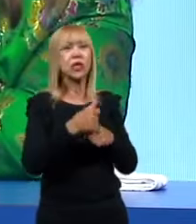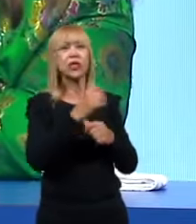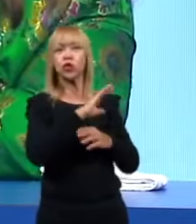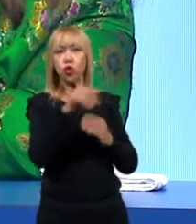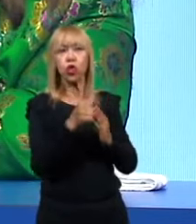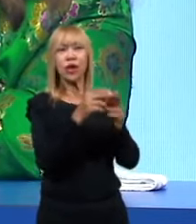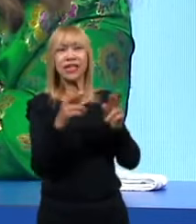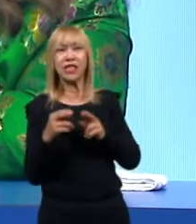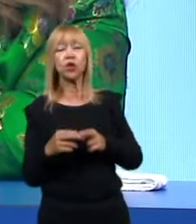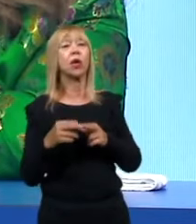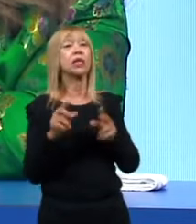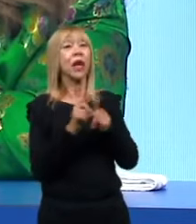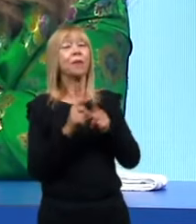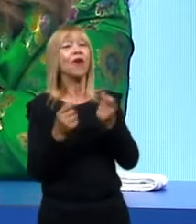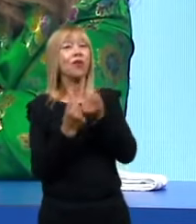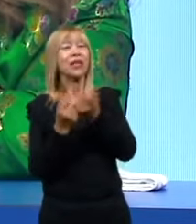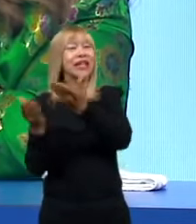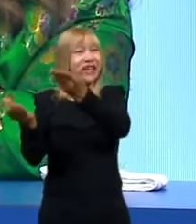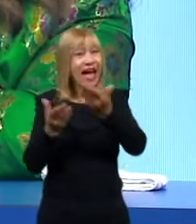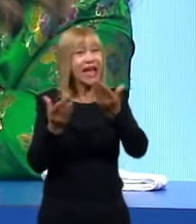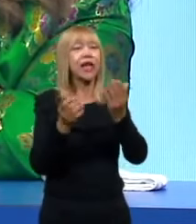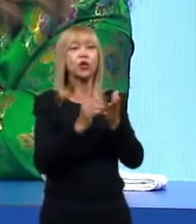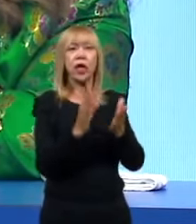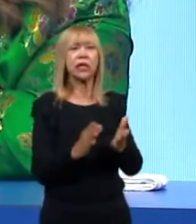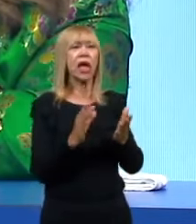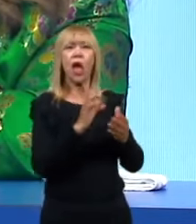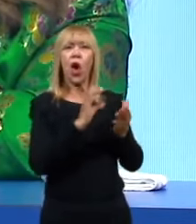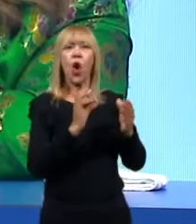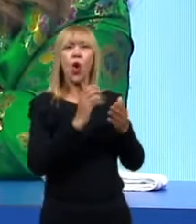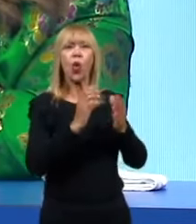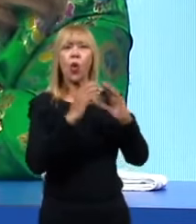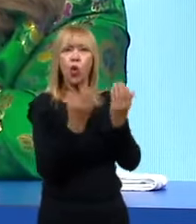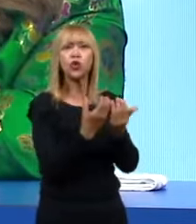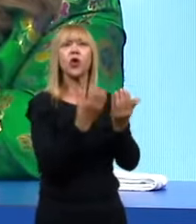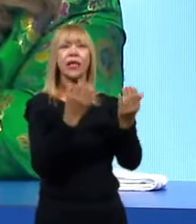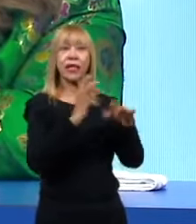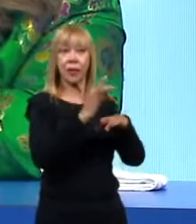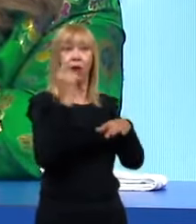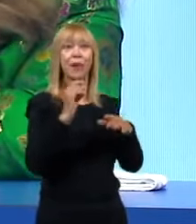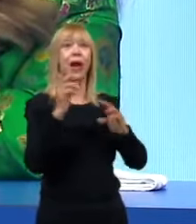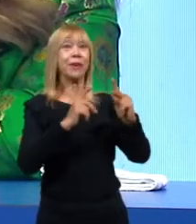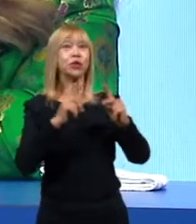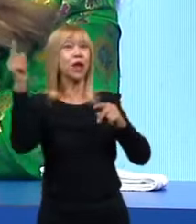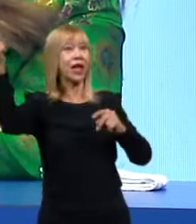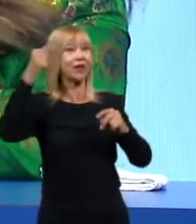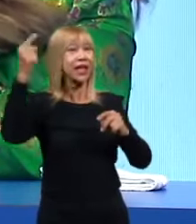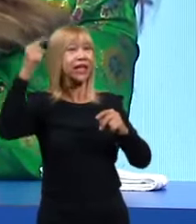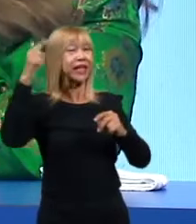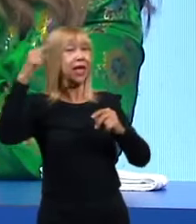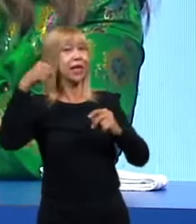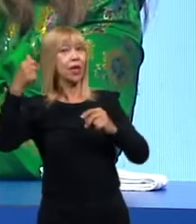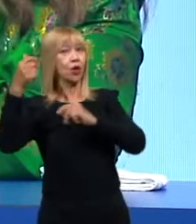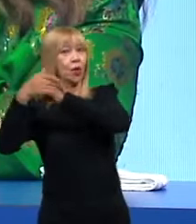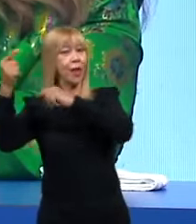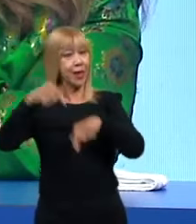tenemos que fomentar traer estudiantes, que los cursos estén disponibles para personas que vengan de afuera, que obviamente su pago de matrícula es mucho más alto al